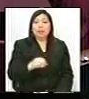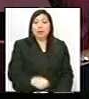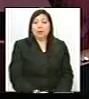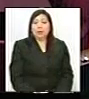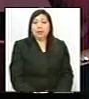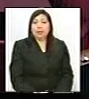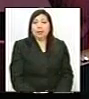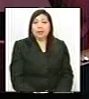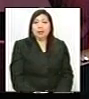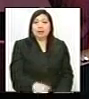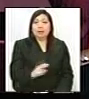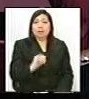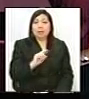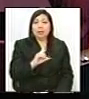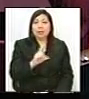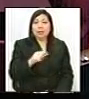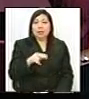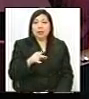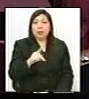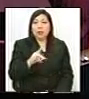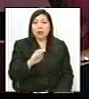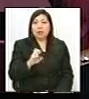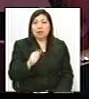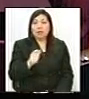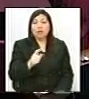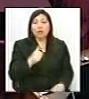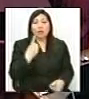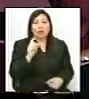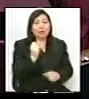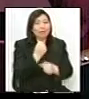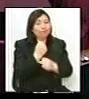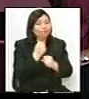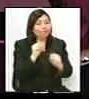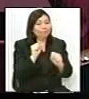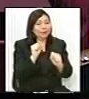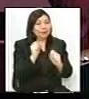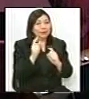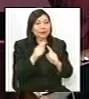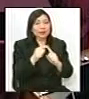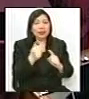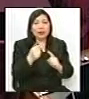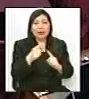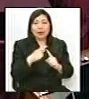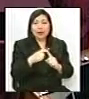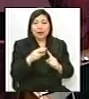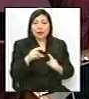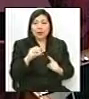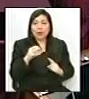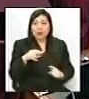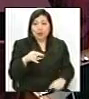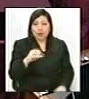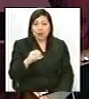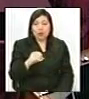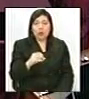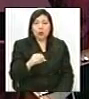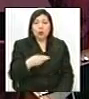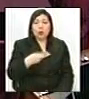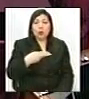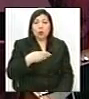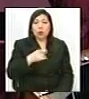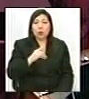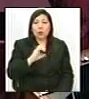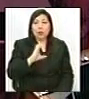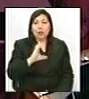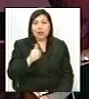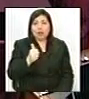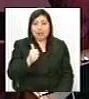Armando Villanueva Mercado, sobre la rebelión de Túpac Amaru bajo el pincel de Antonio Huilca. Esto va a ser a partir de las 9